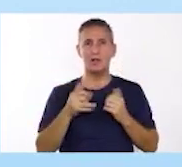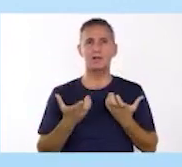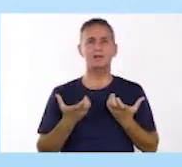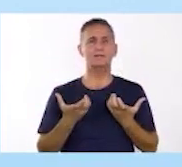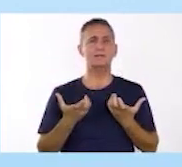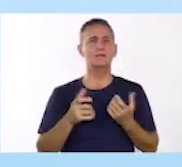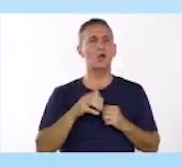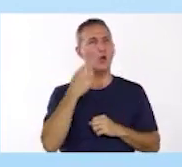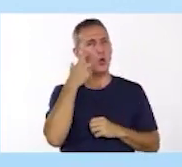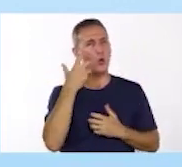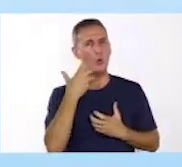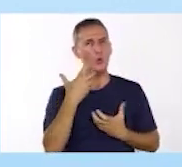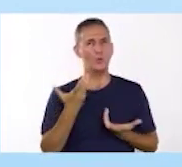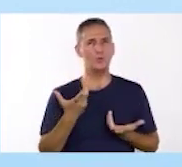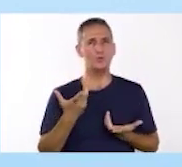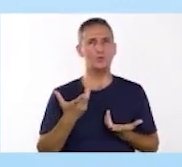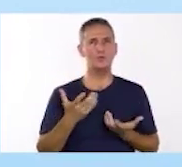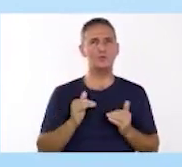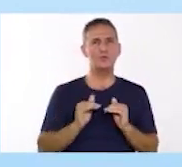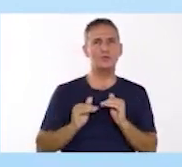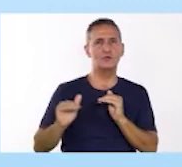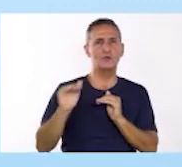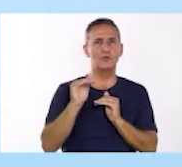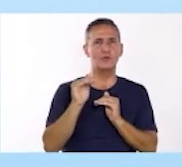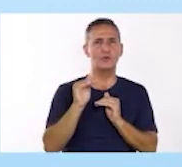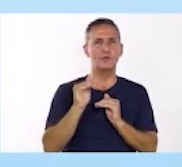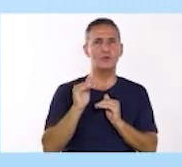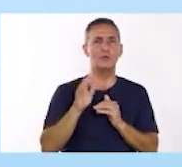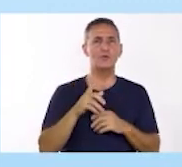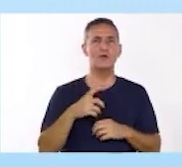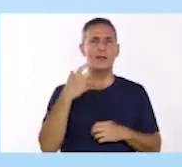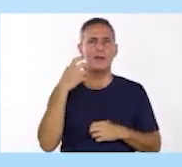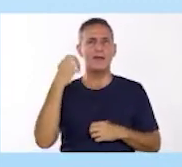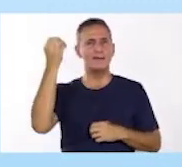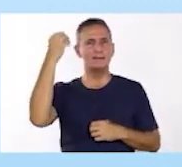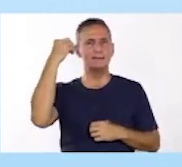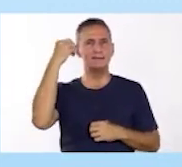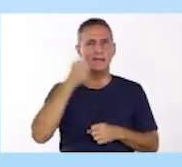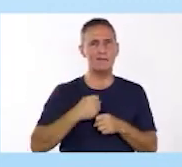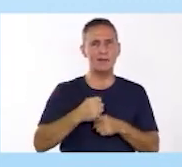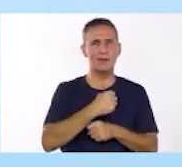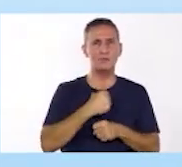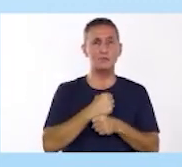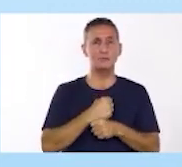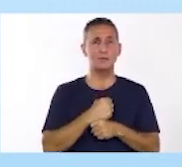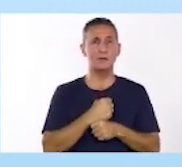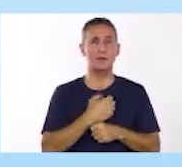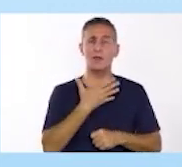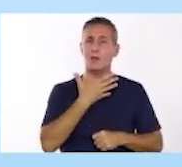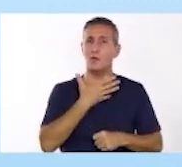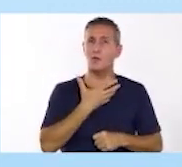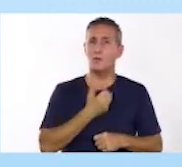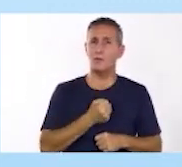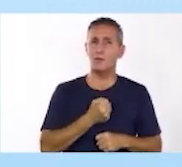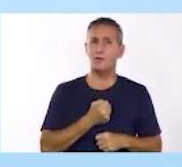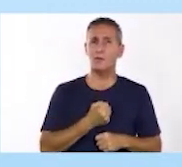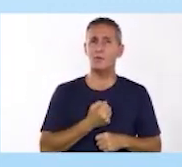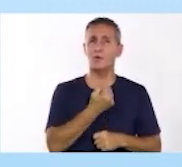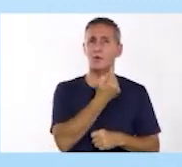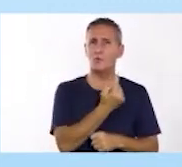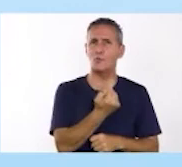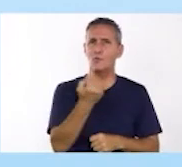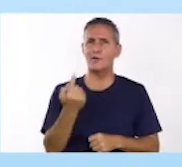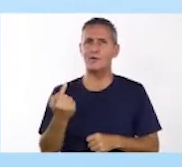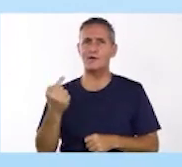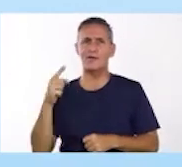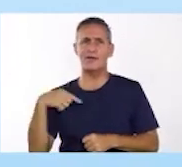amargas. Lo importante, sobre todo, es aprender a usarlas. Que para gustarlas